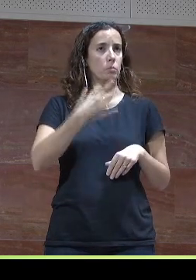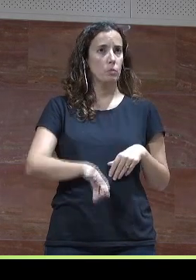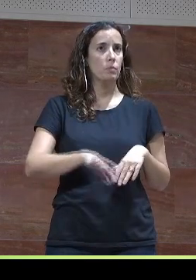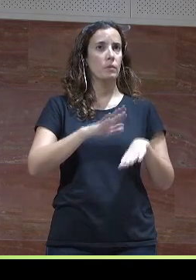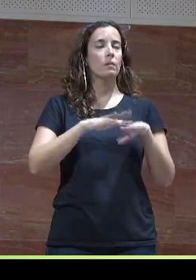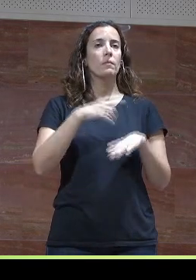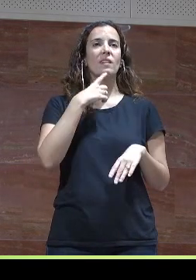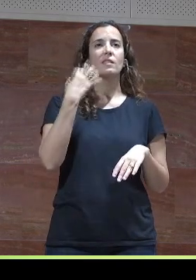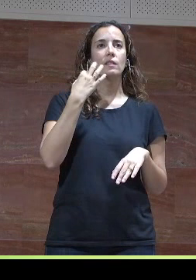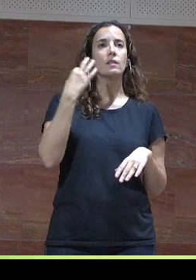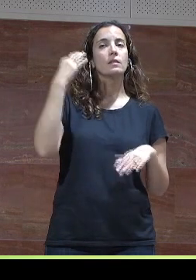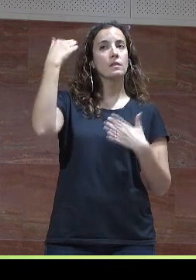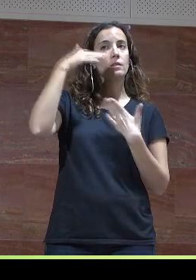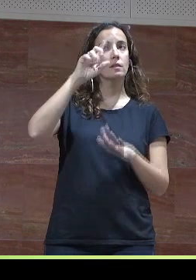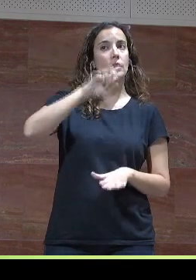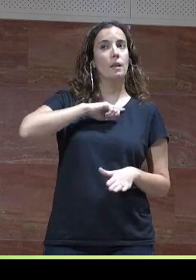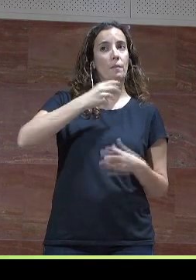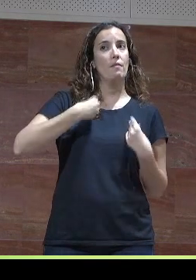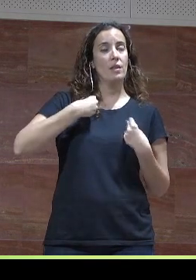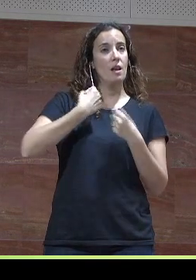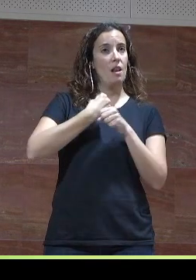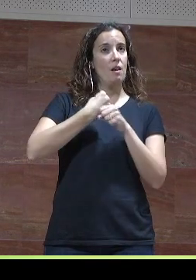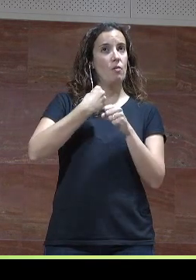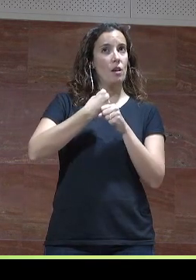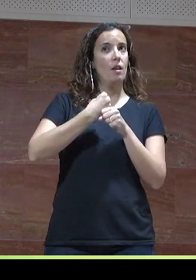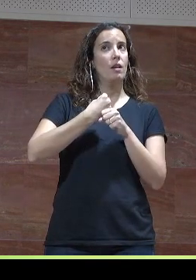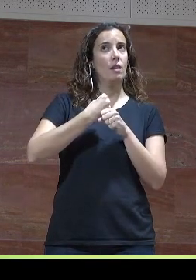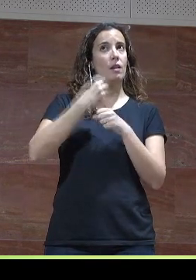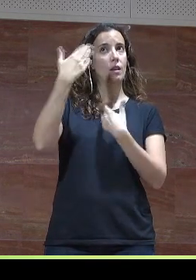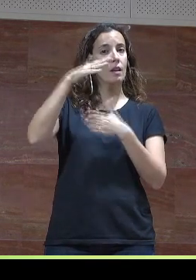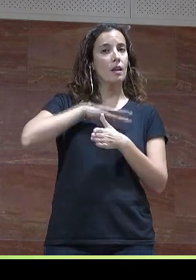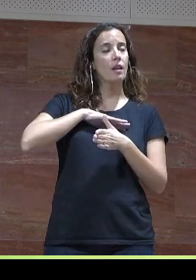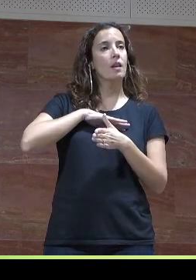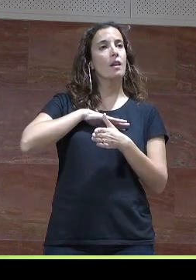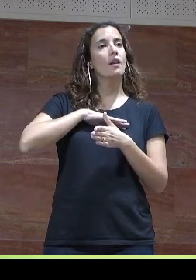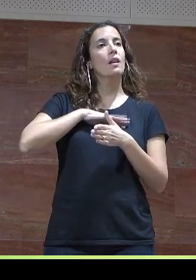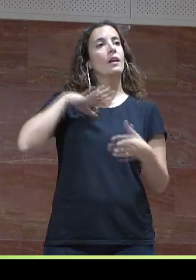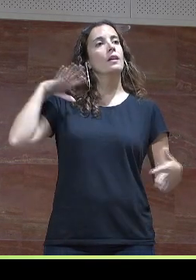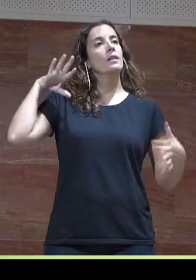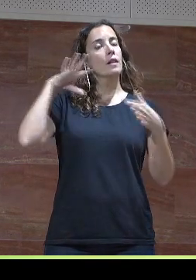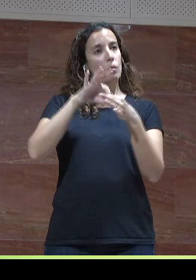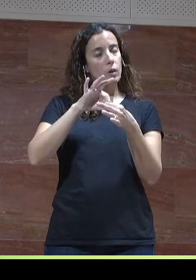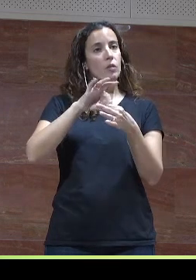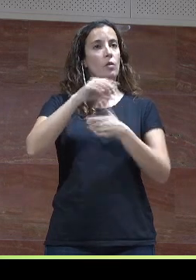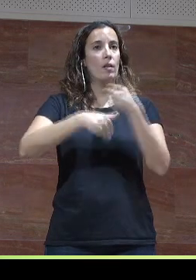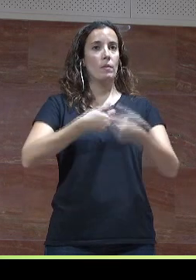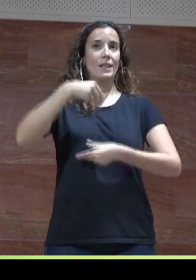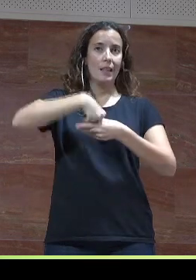decir, tráteme usted a lo largo de mi vida laboral de acuerdo con la curva de demanda que tengo en mi vida